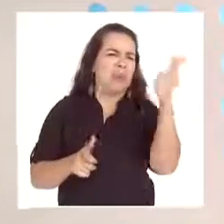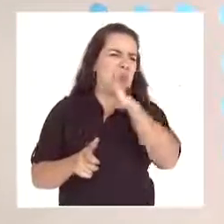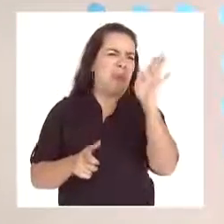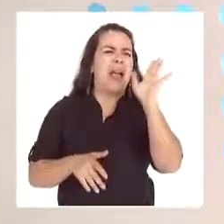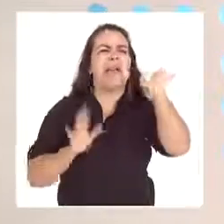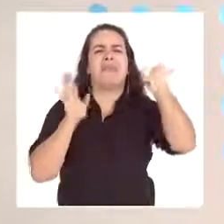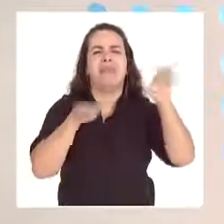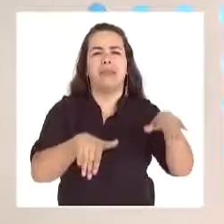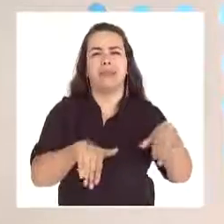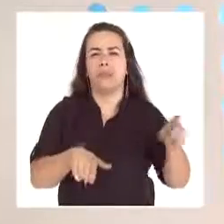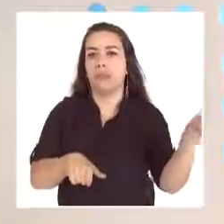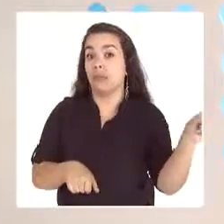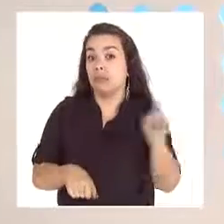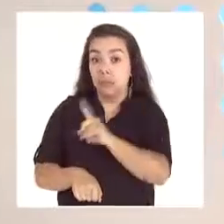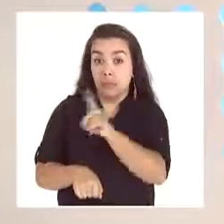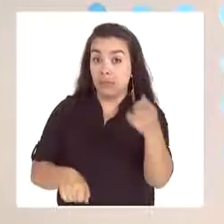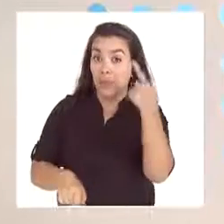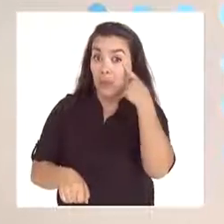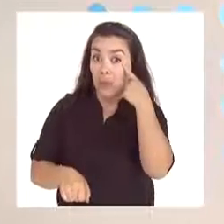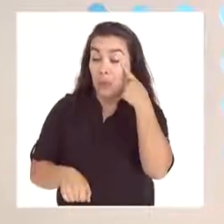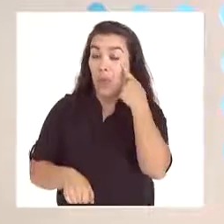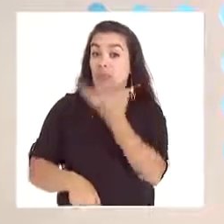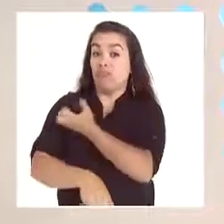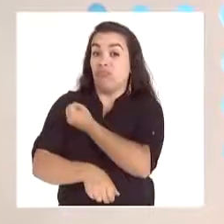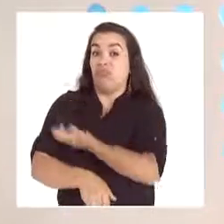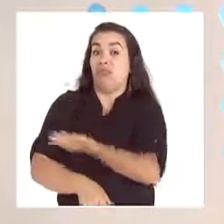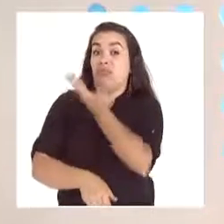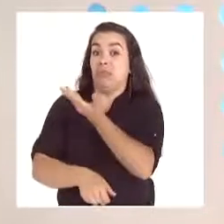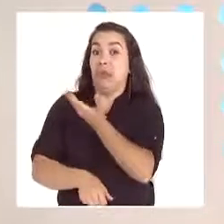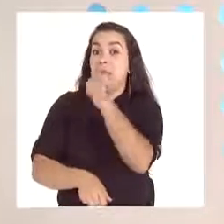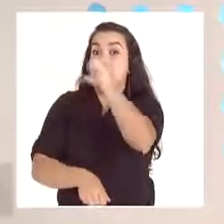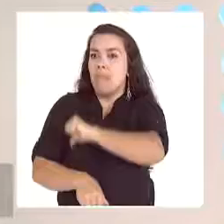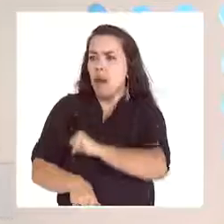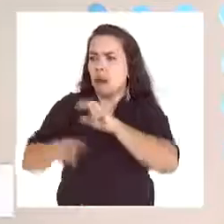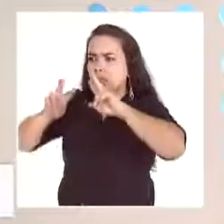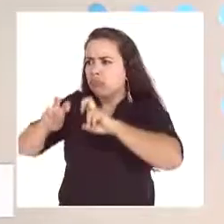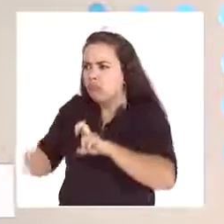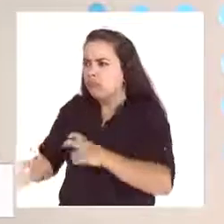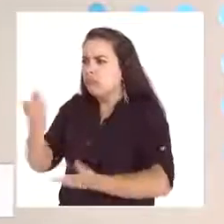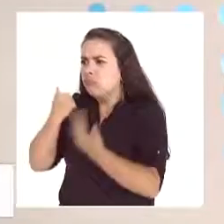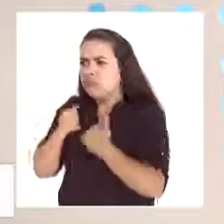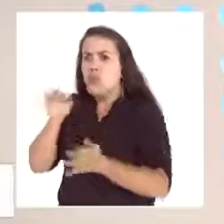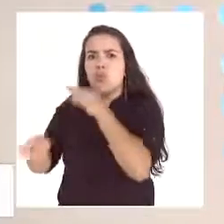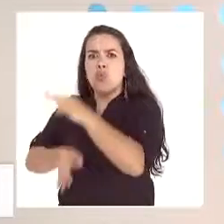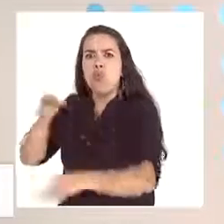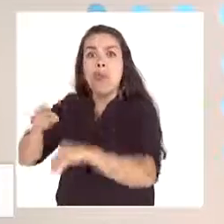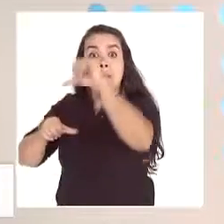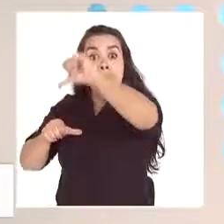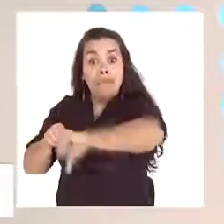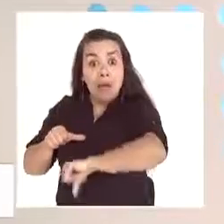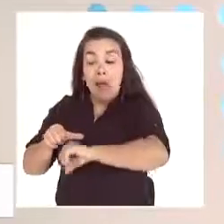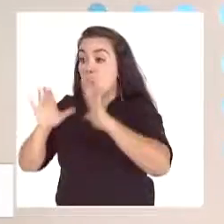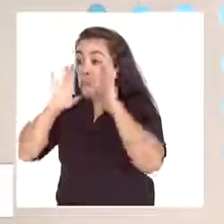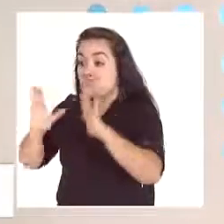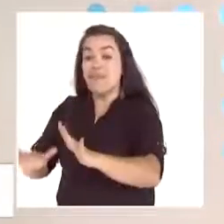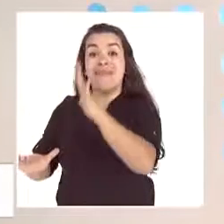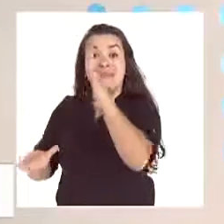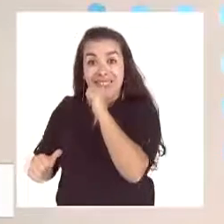Desafortunadamente, hipertensiones maltratadas son consecuencia de